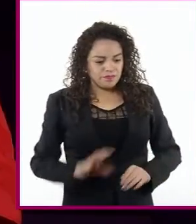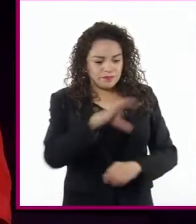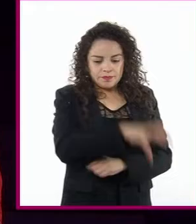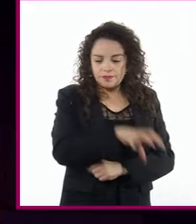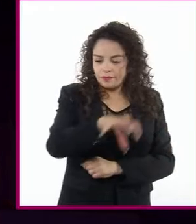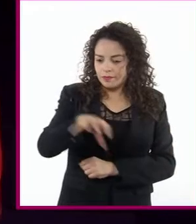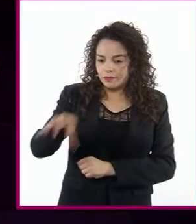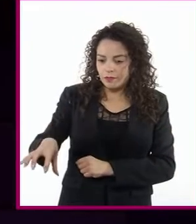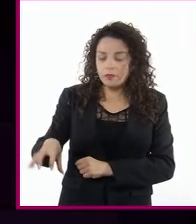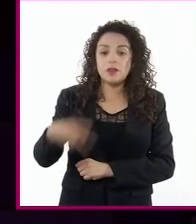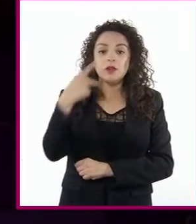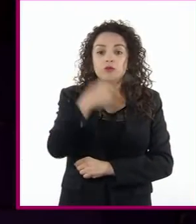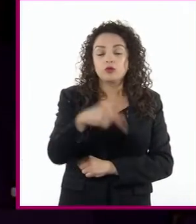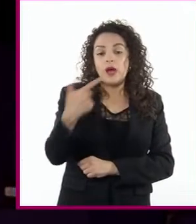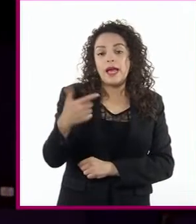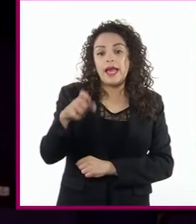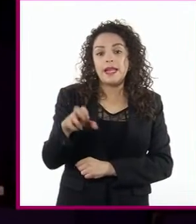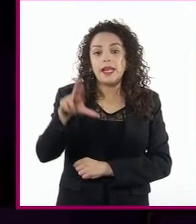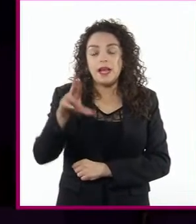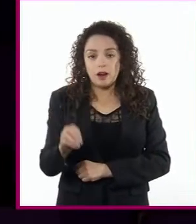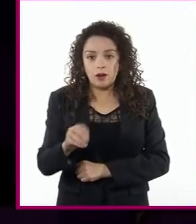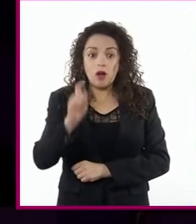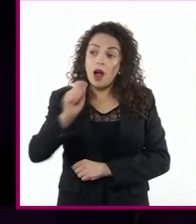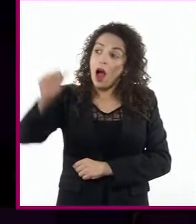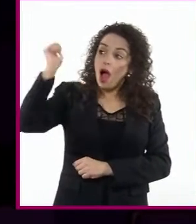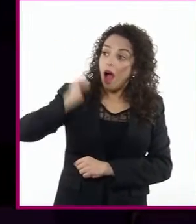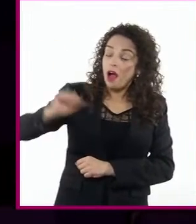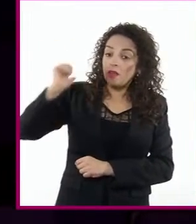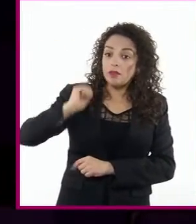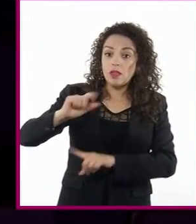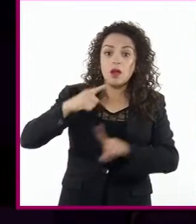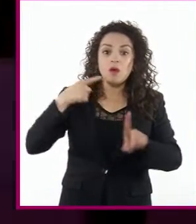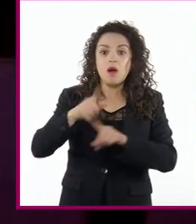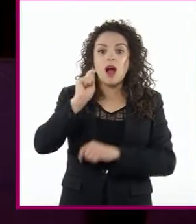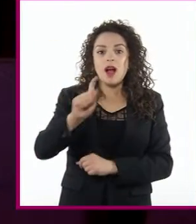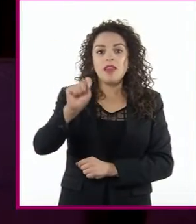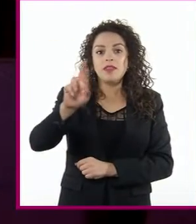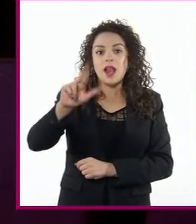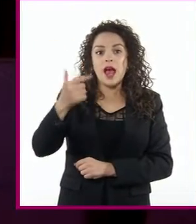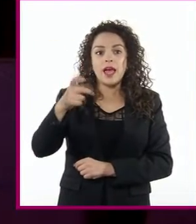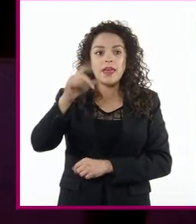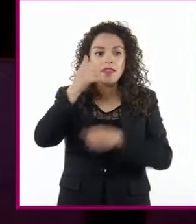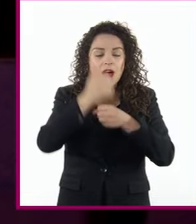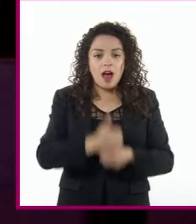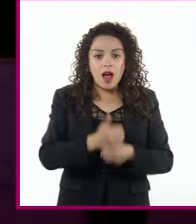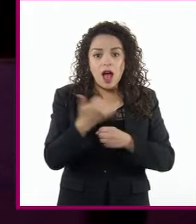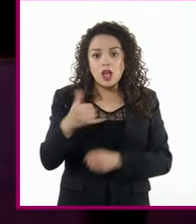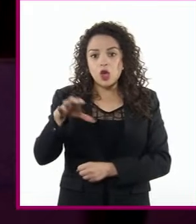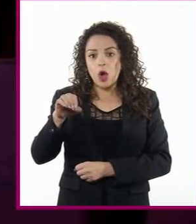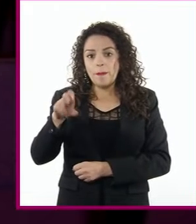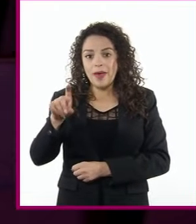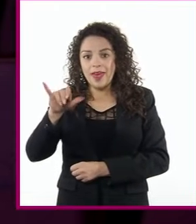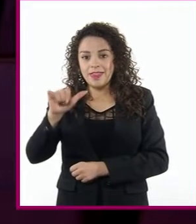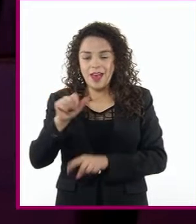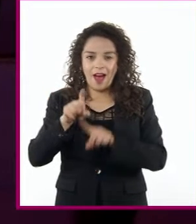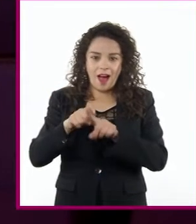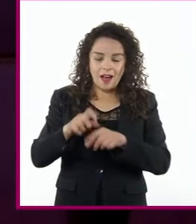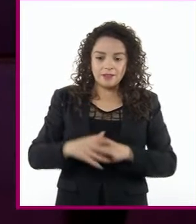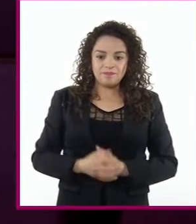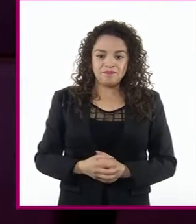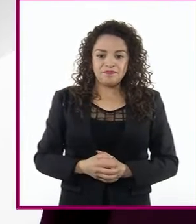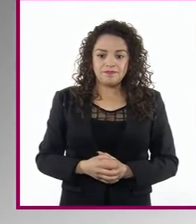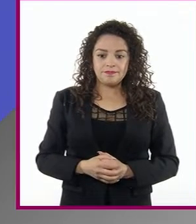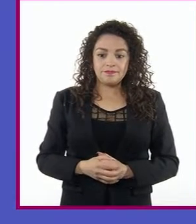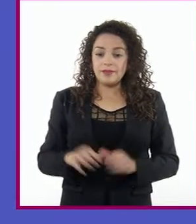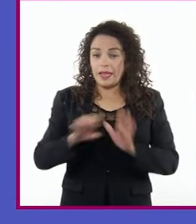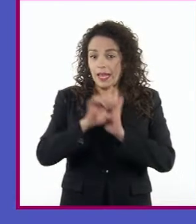atendiendo a su género, siendo los más antiguos la tragedia y la comedia. La tragedia,